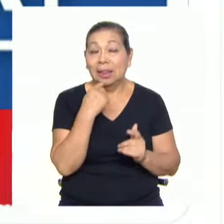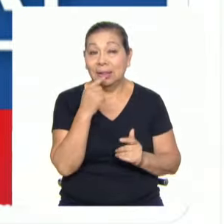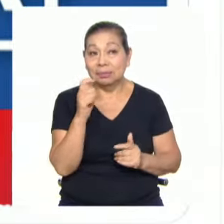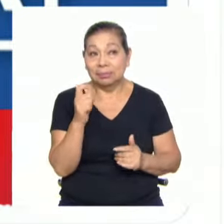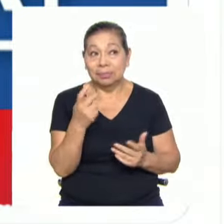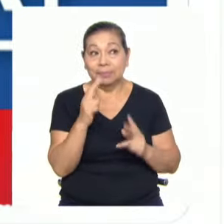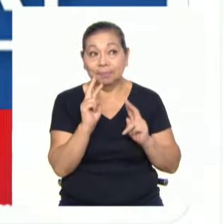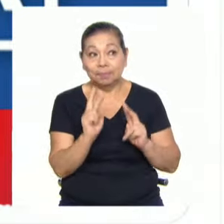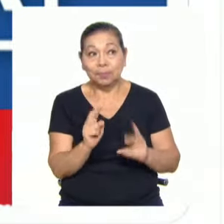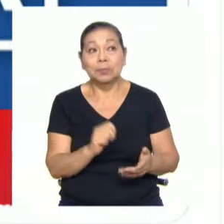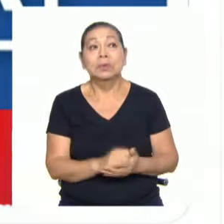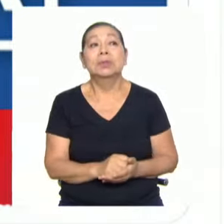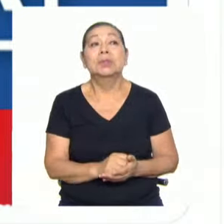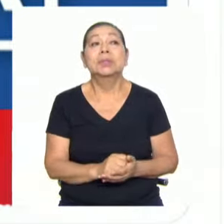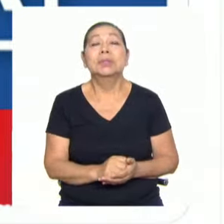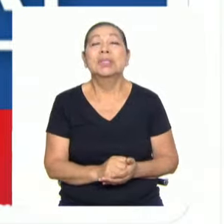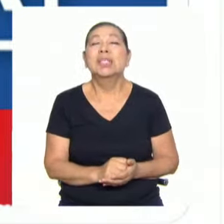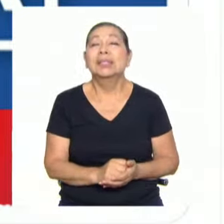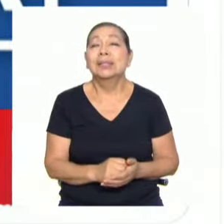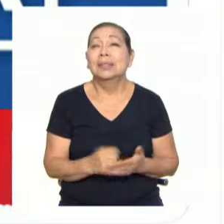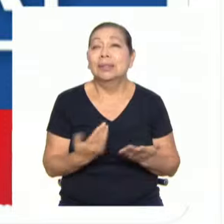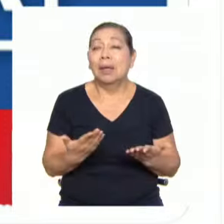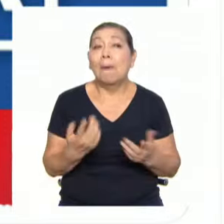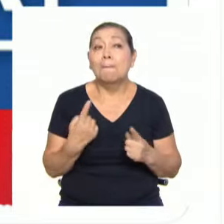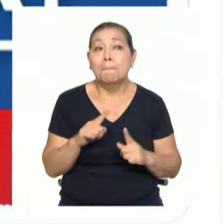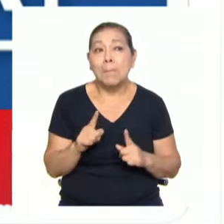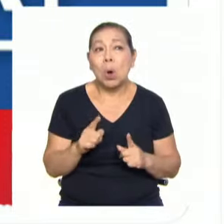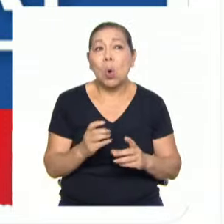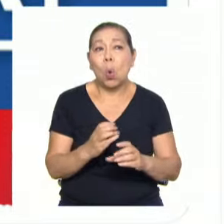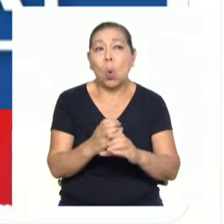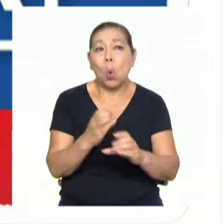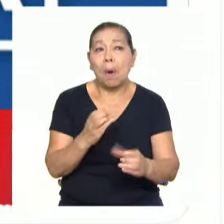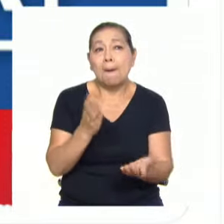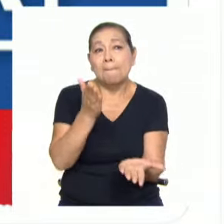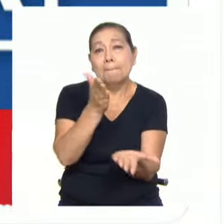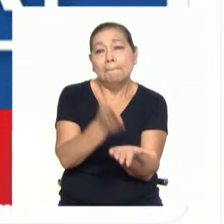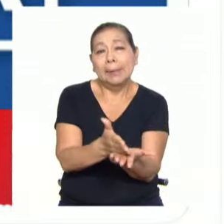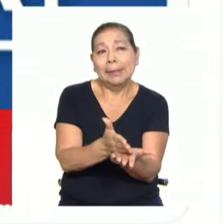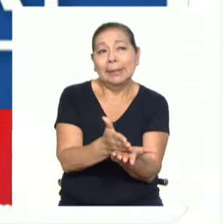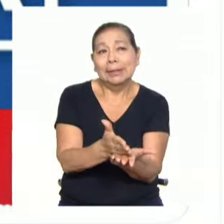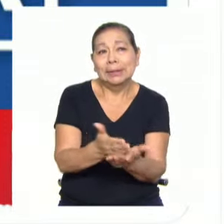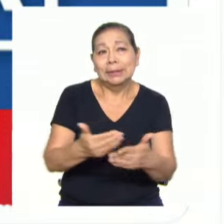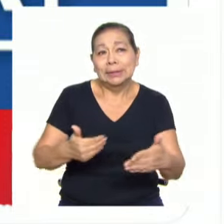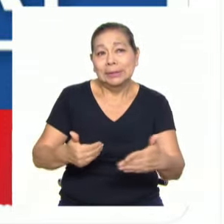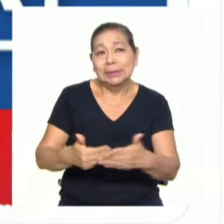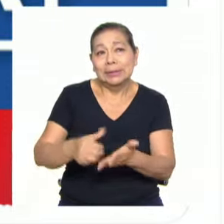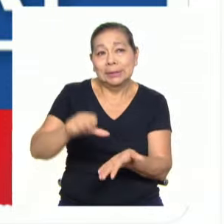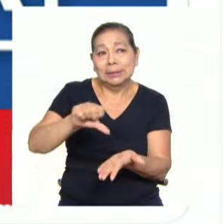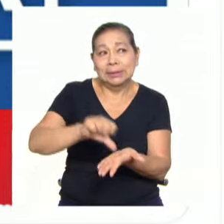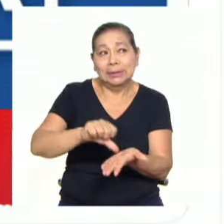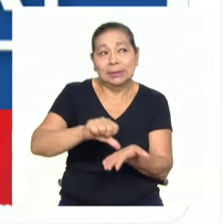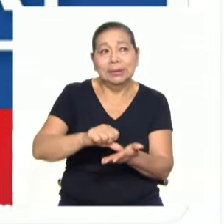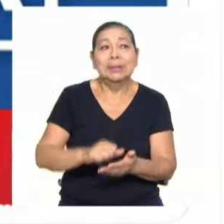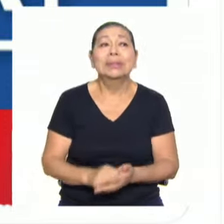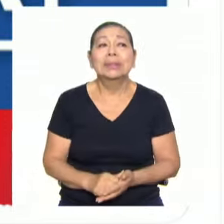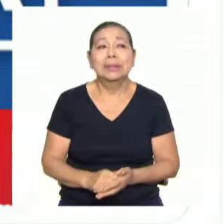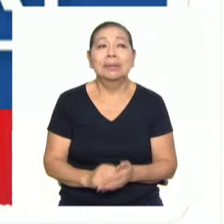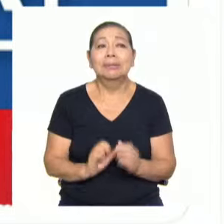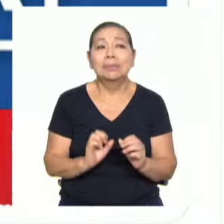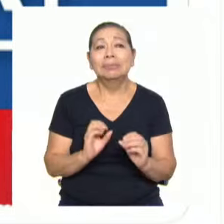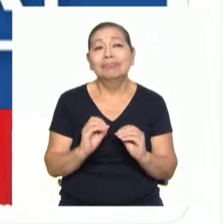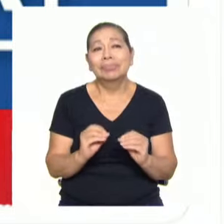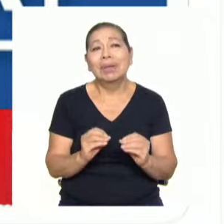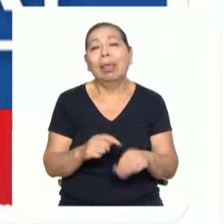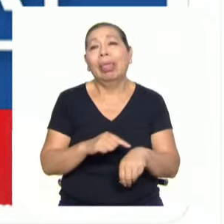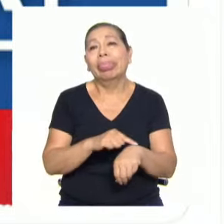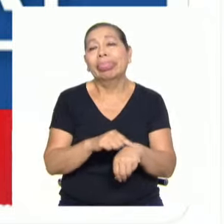viendo en pantalla. Este comunicado que señala que debido a que un bus ha quedado varado cerca de la estación central del Metropolitano, se vienen